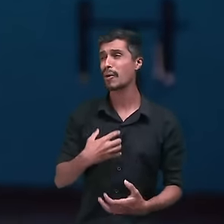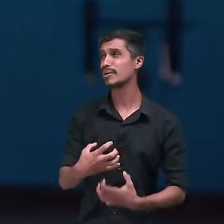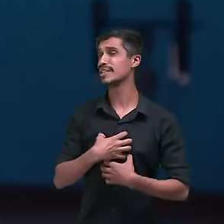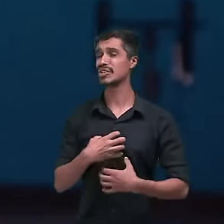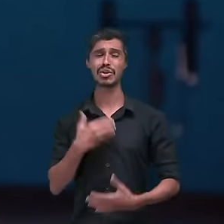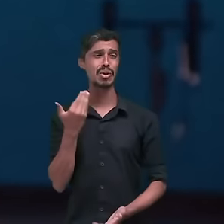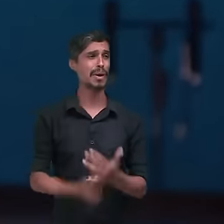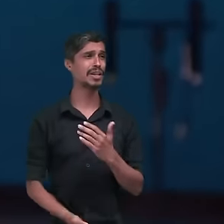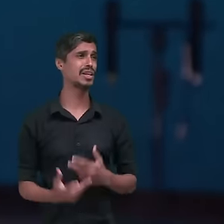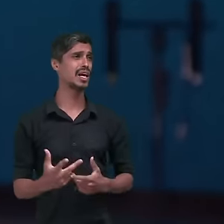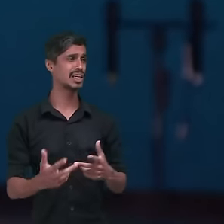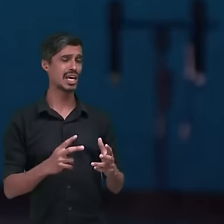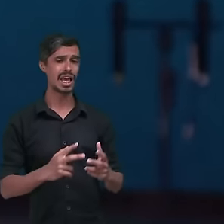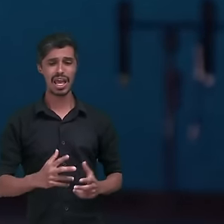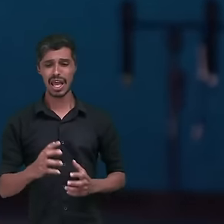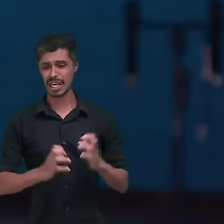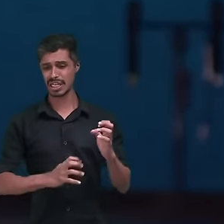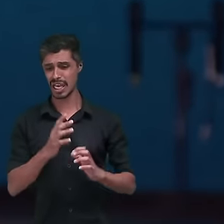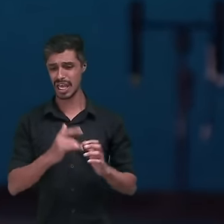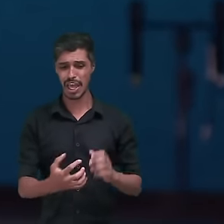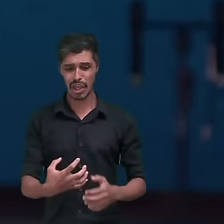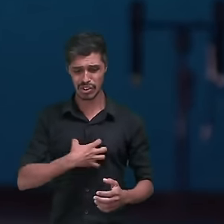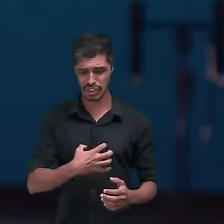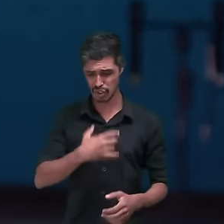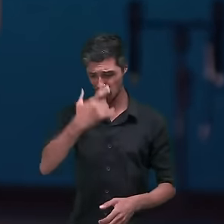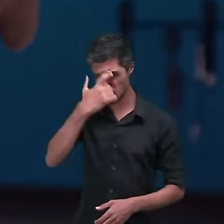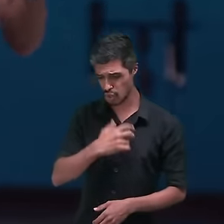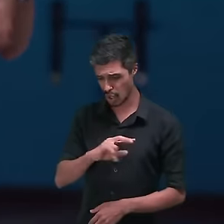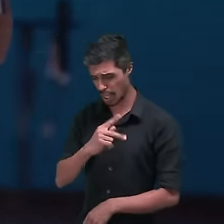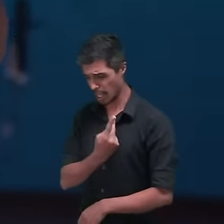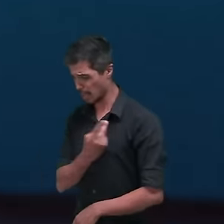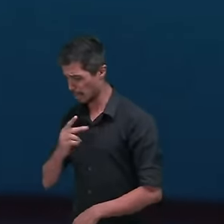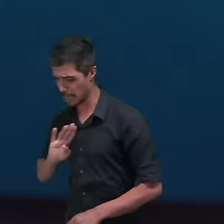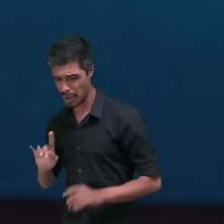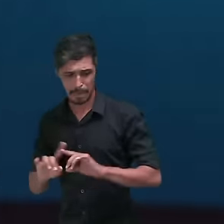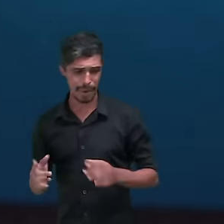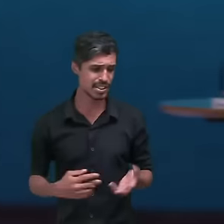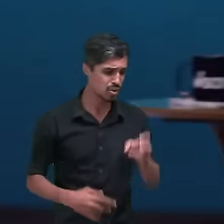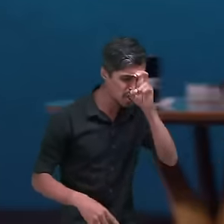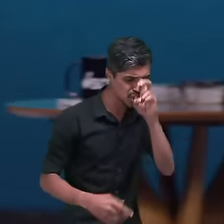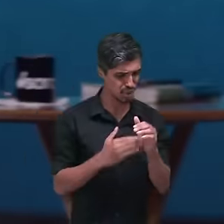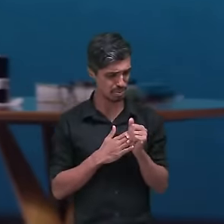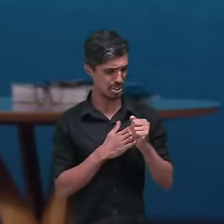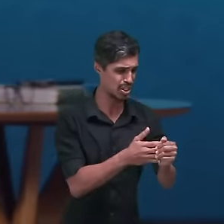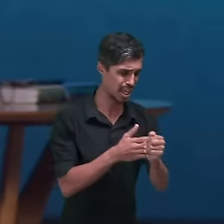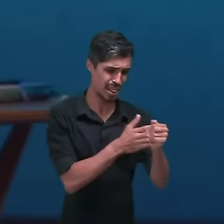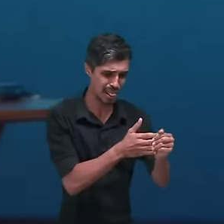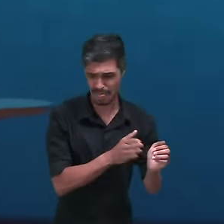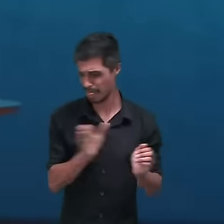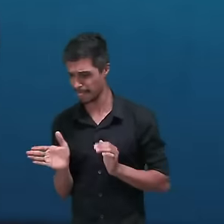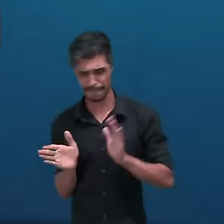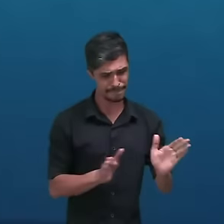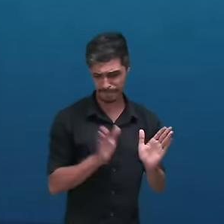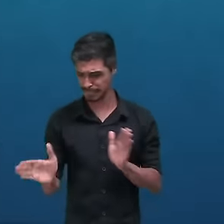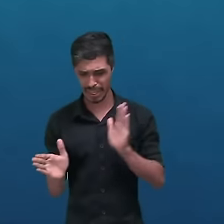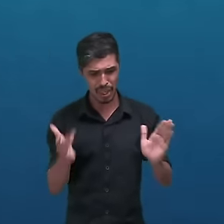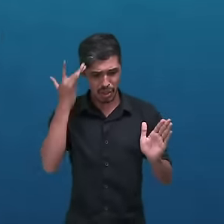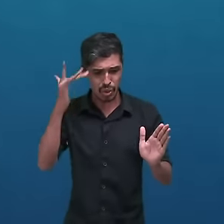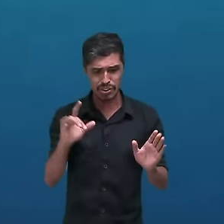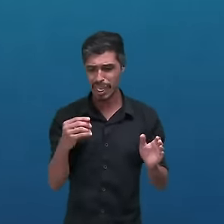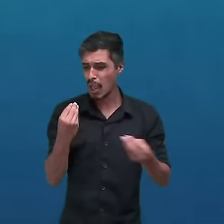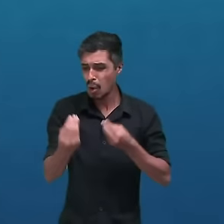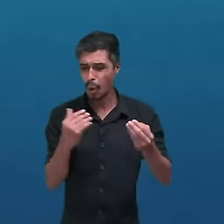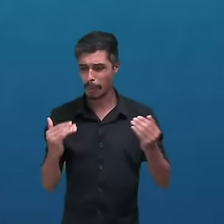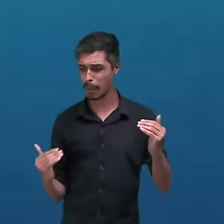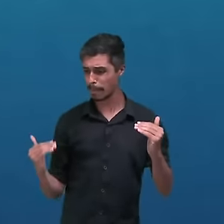batalla. Yo sé que soy hebreo, mas Egipto me puxa. Yo soy hebreo, pastor, mas no estoy consiguiendo vencer Egipto. Yo soy